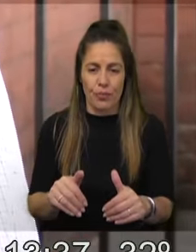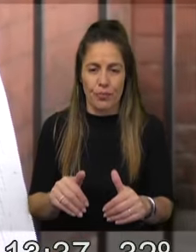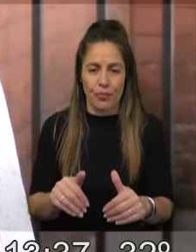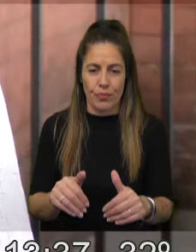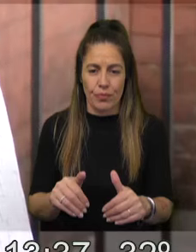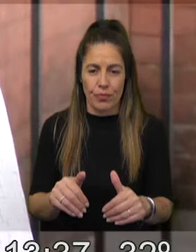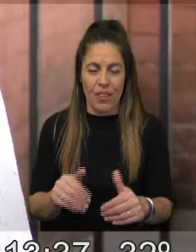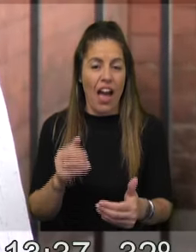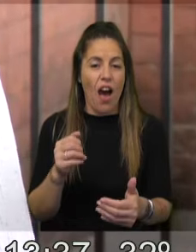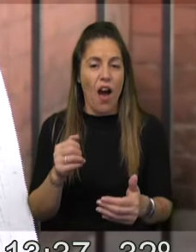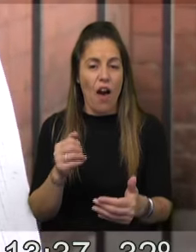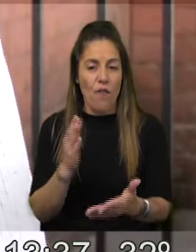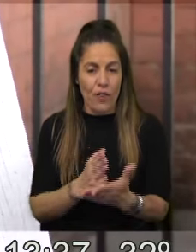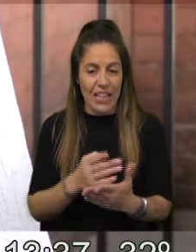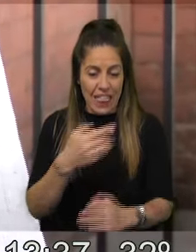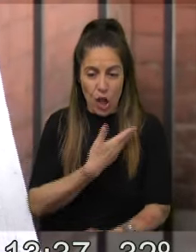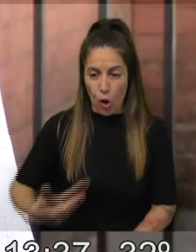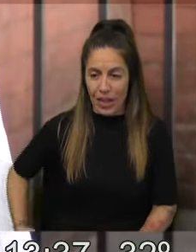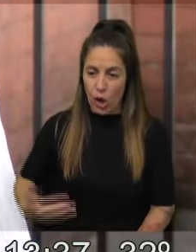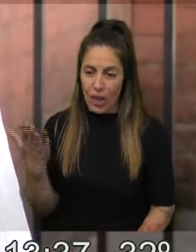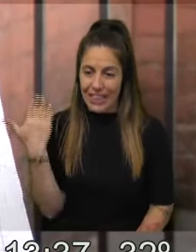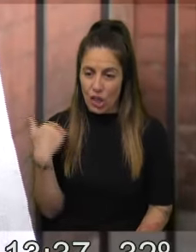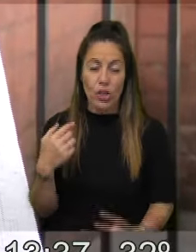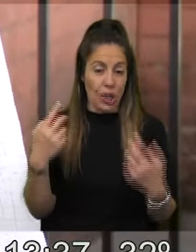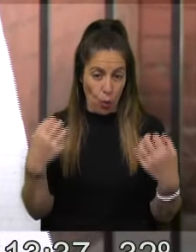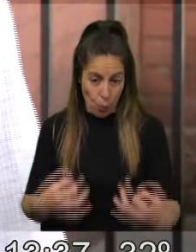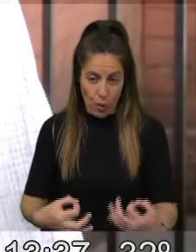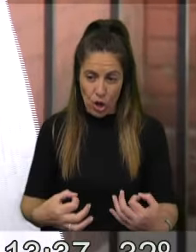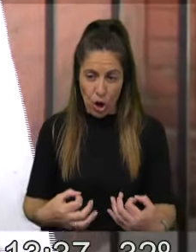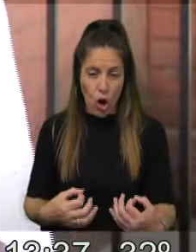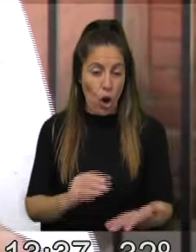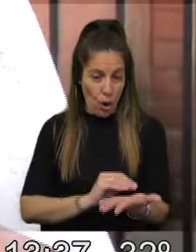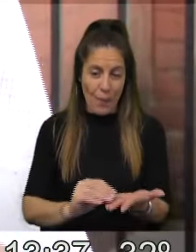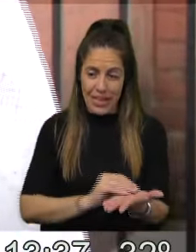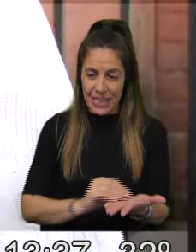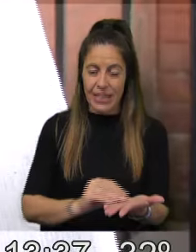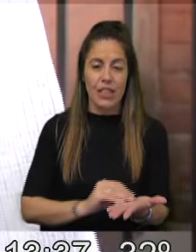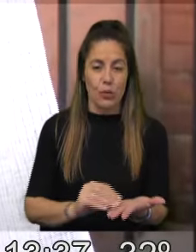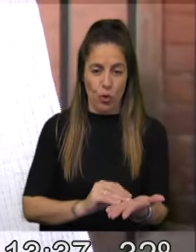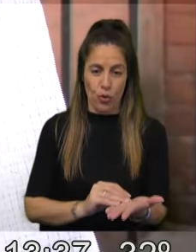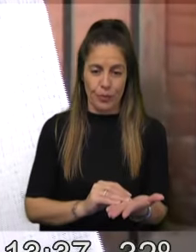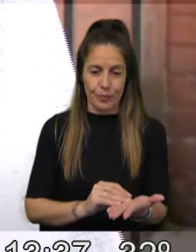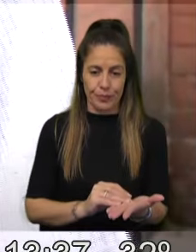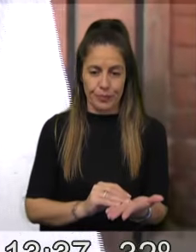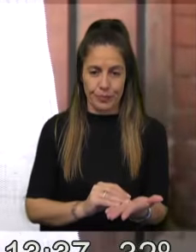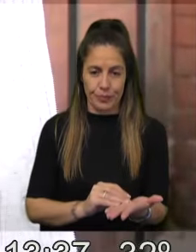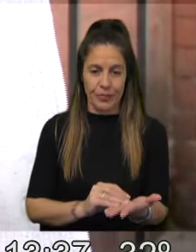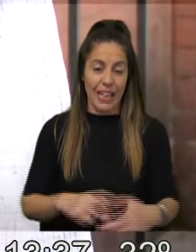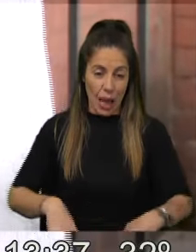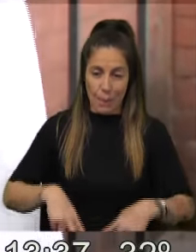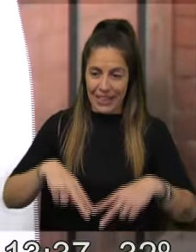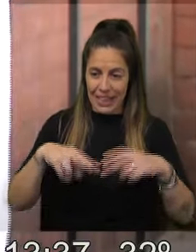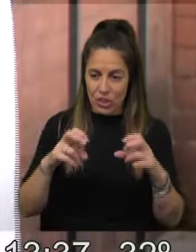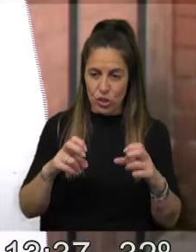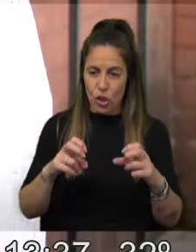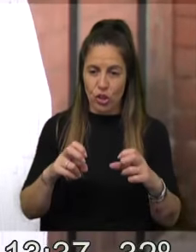en el fin del gobierno anterior, se cumplió con lo administrativo, digamos, de la